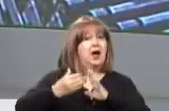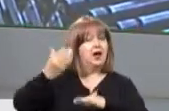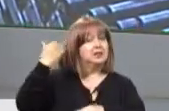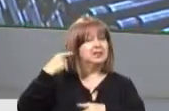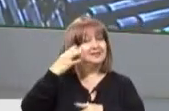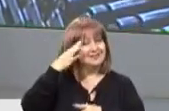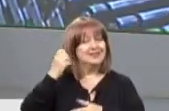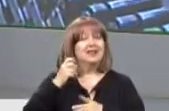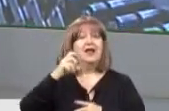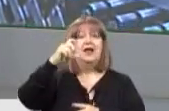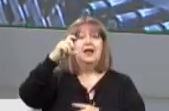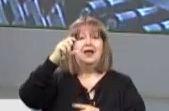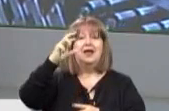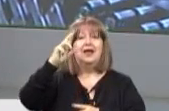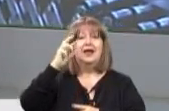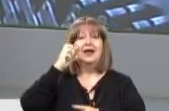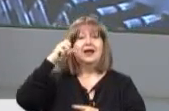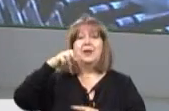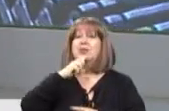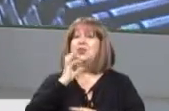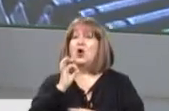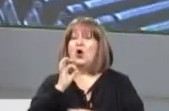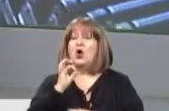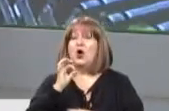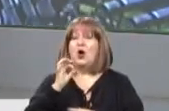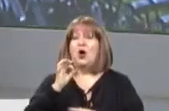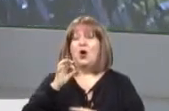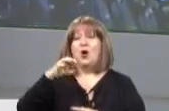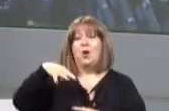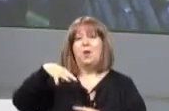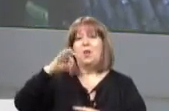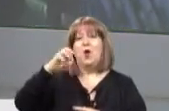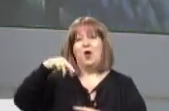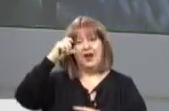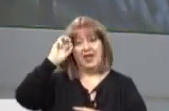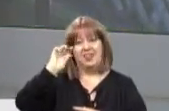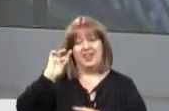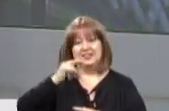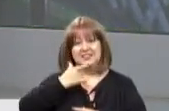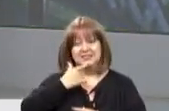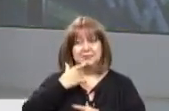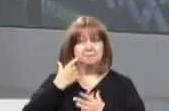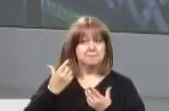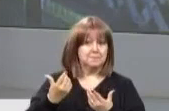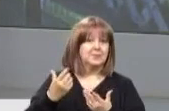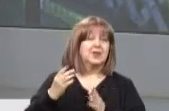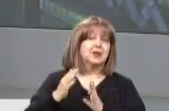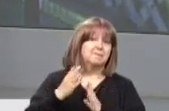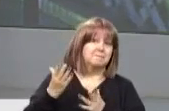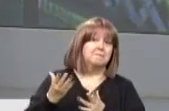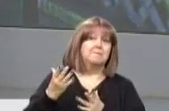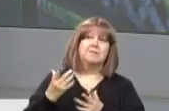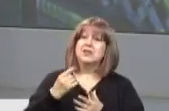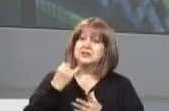sido muy, muy importantes, sobre todo porque se mediatizó ese desplome, esa caída. ¿Eso alejó a la gente, cambió